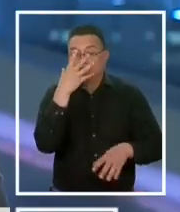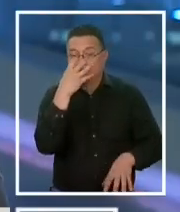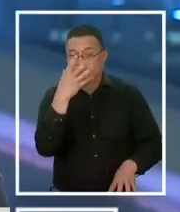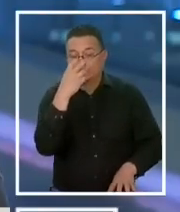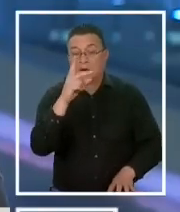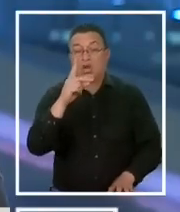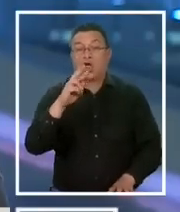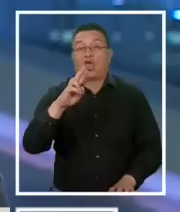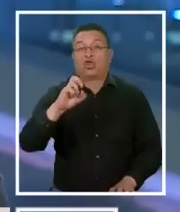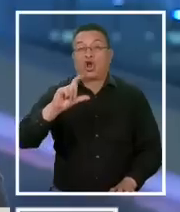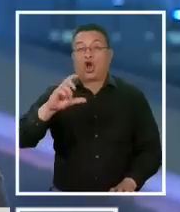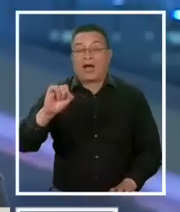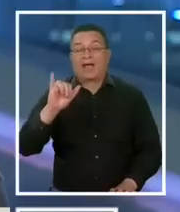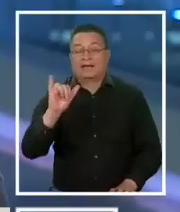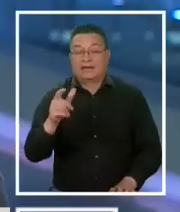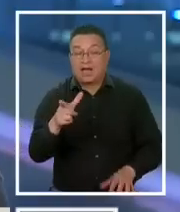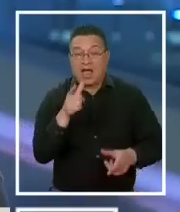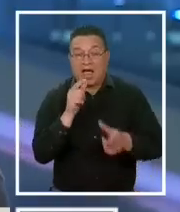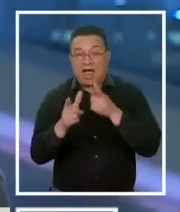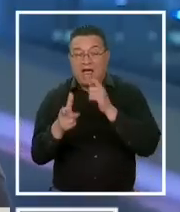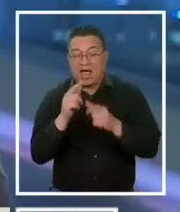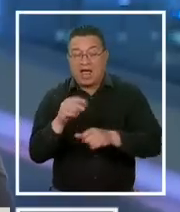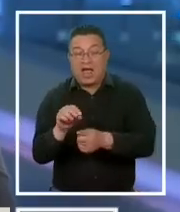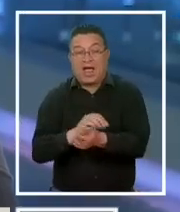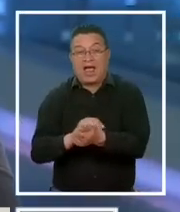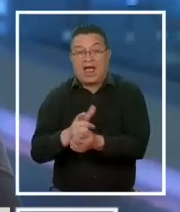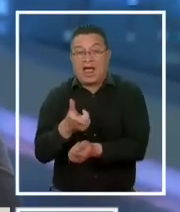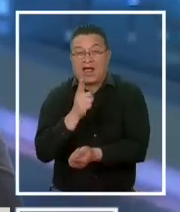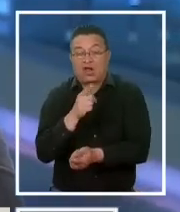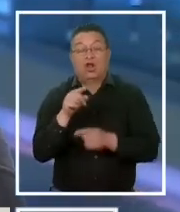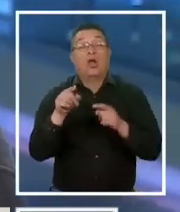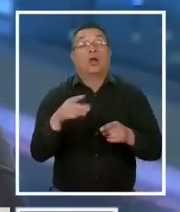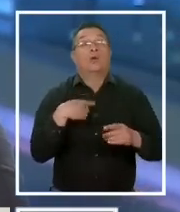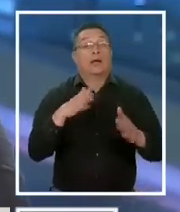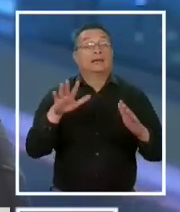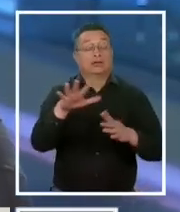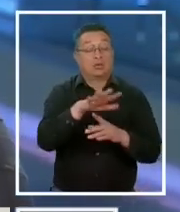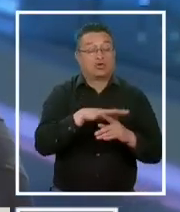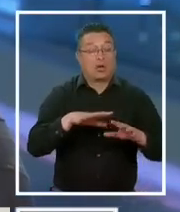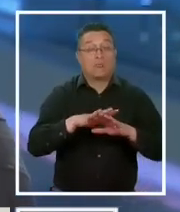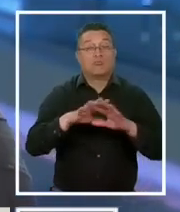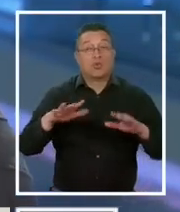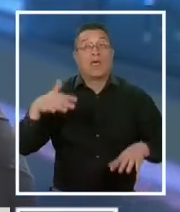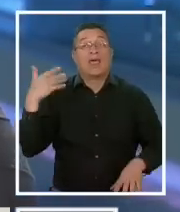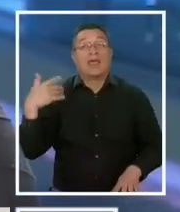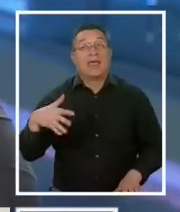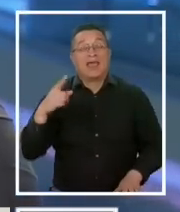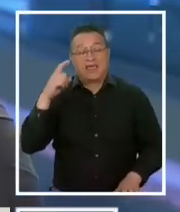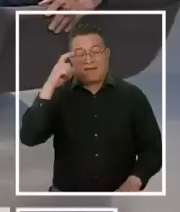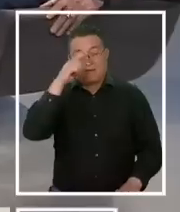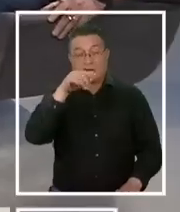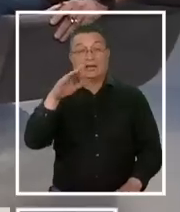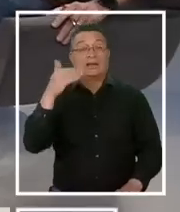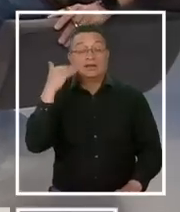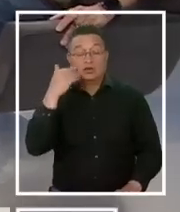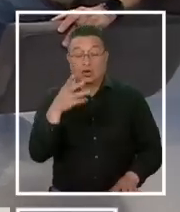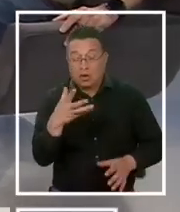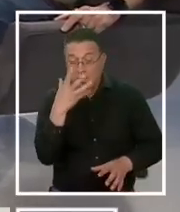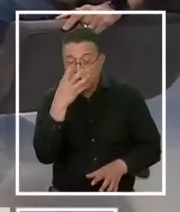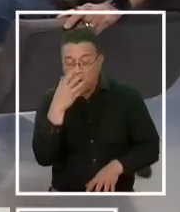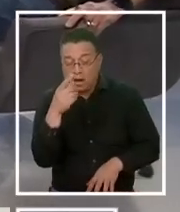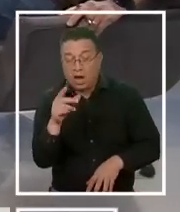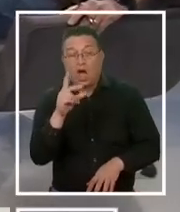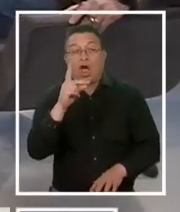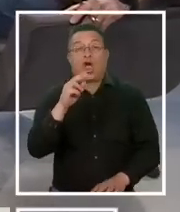y de alcohol no estamos acaso viéndonos enfrentados a situaciones muy de niños consumiendo drogas Entonces no